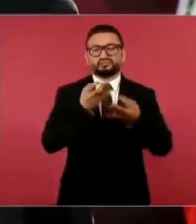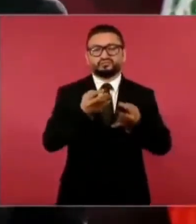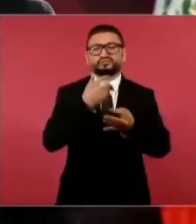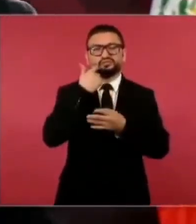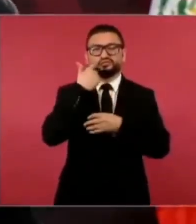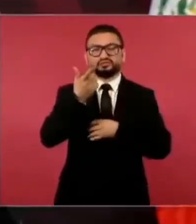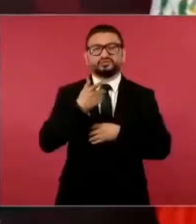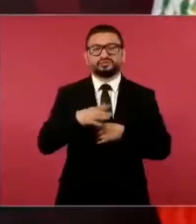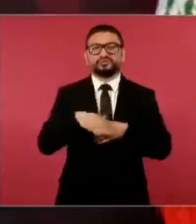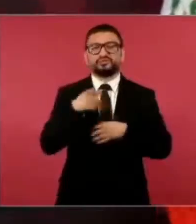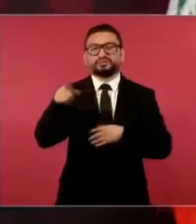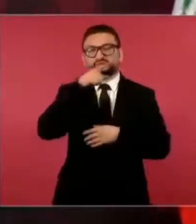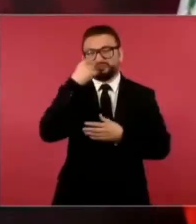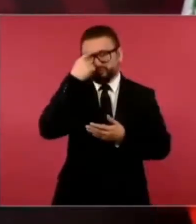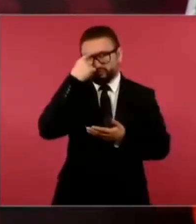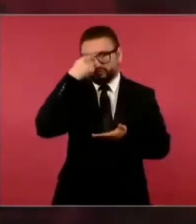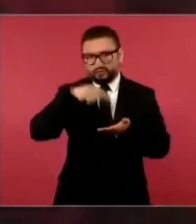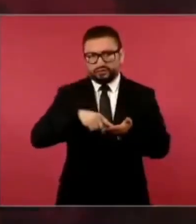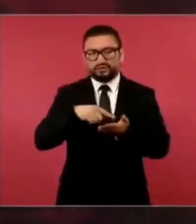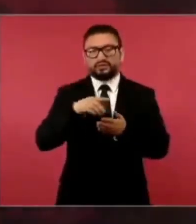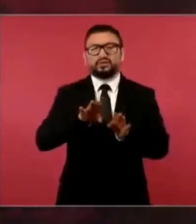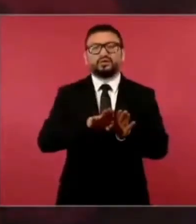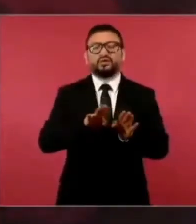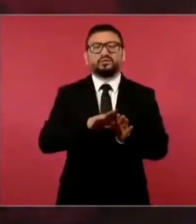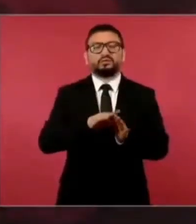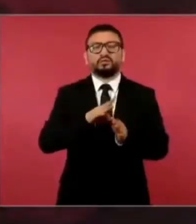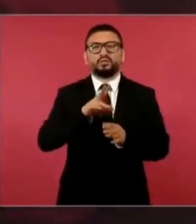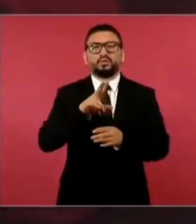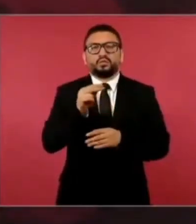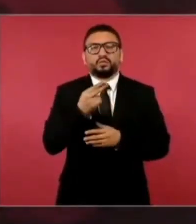considerar que no es rentable,